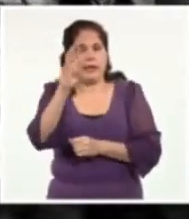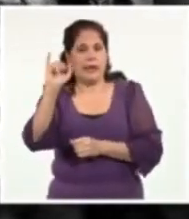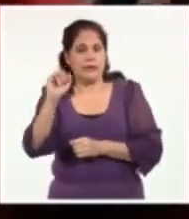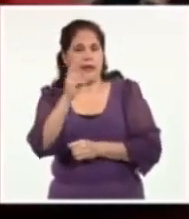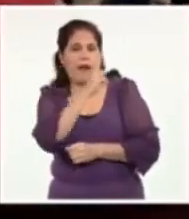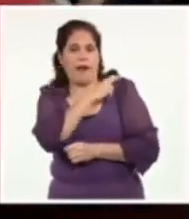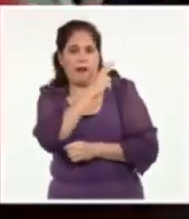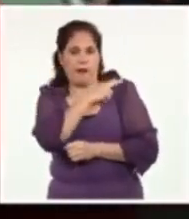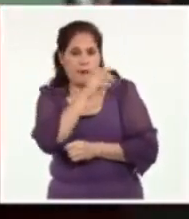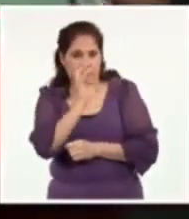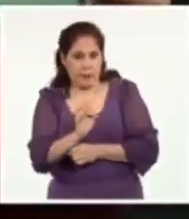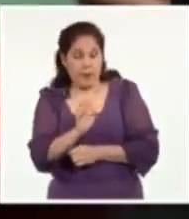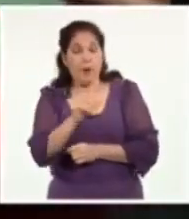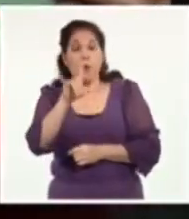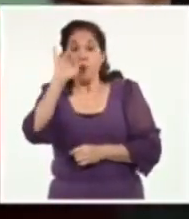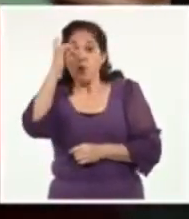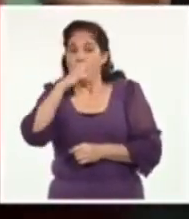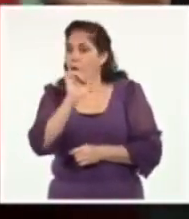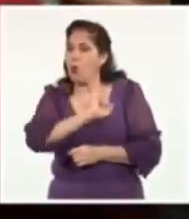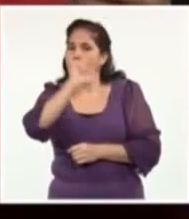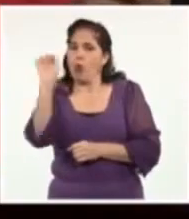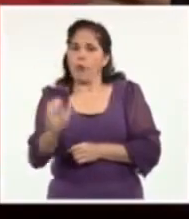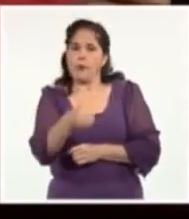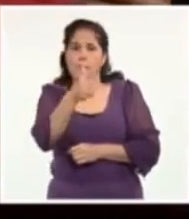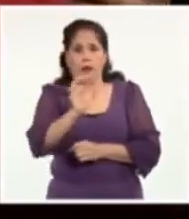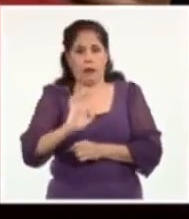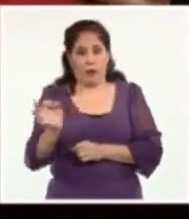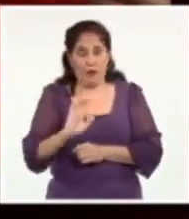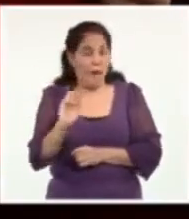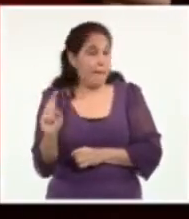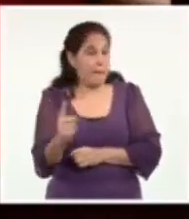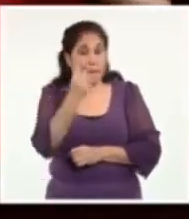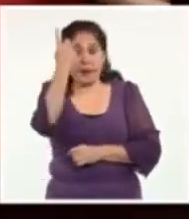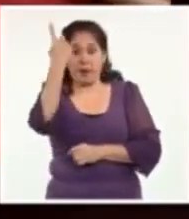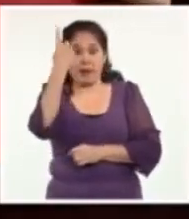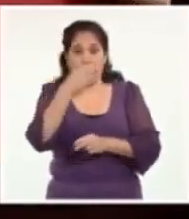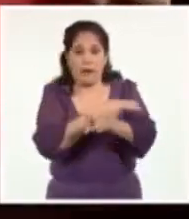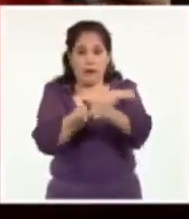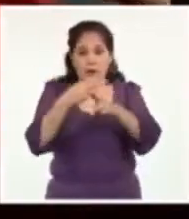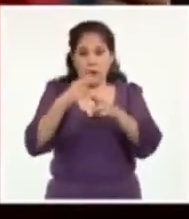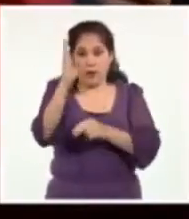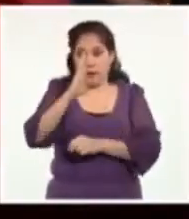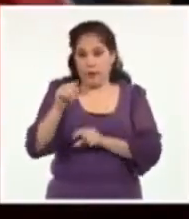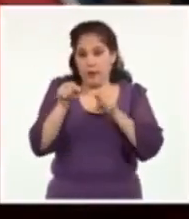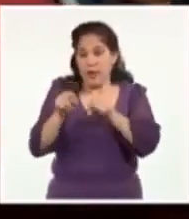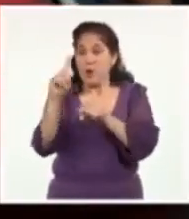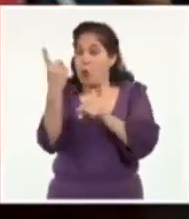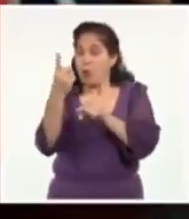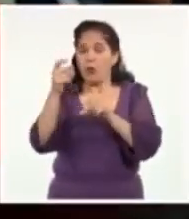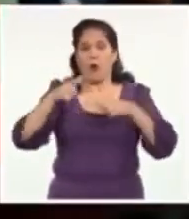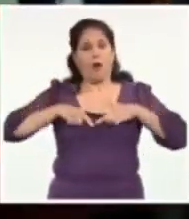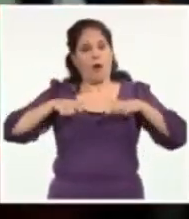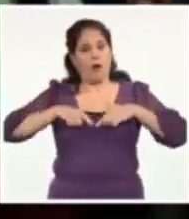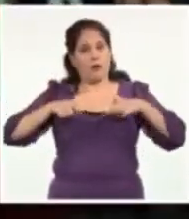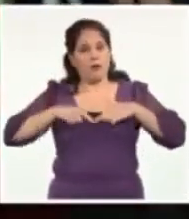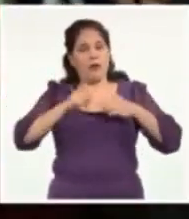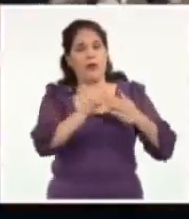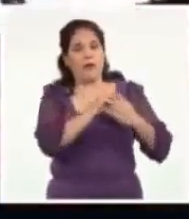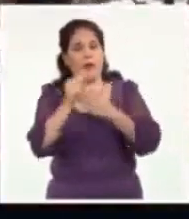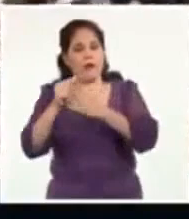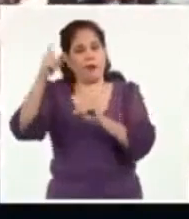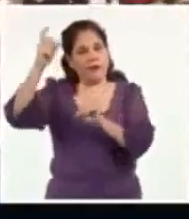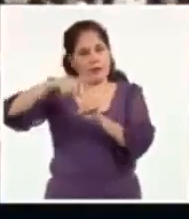alcaldías. Aunque Lula no alcanzó la presidencia por primera vez en la historia de ese país, uno de los candidatos era un líder